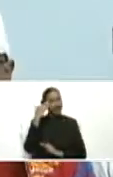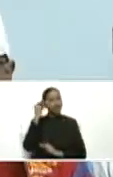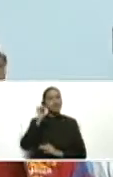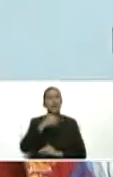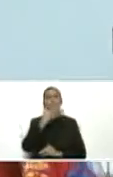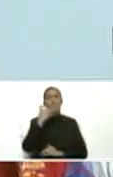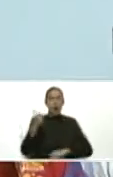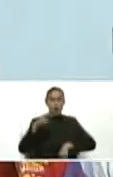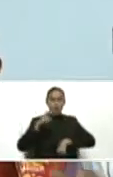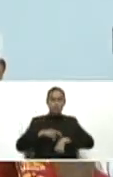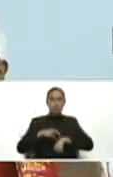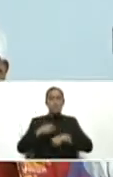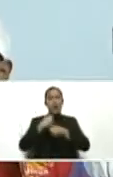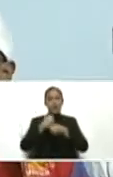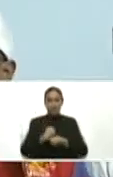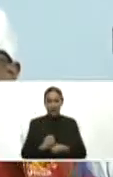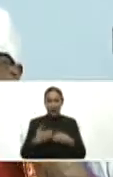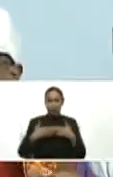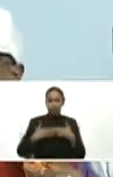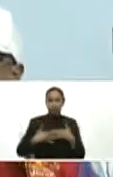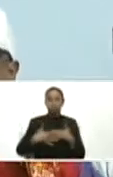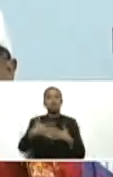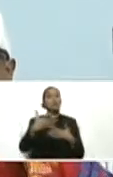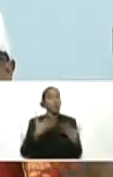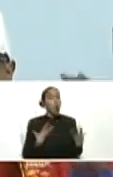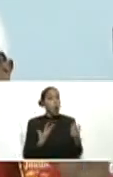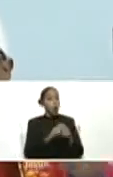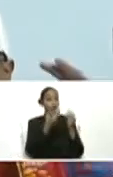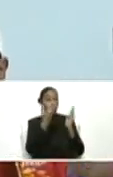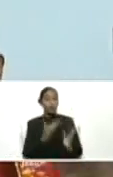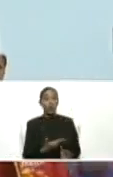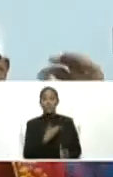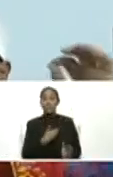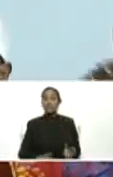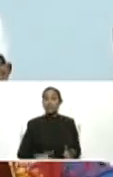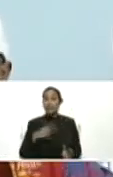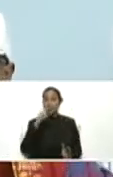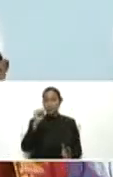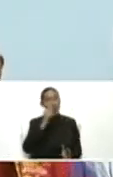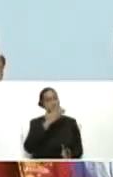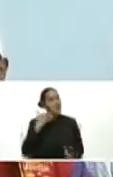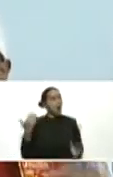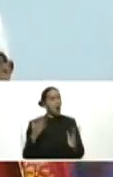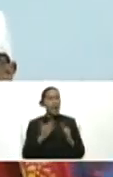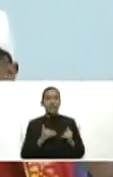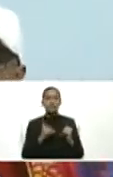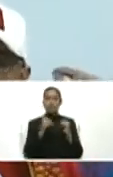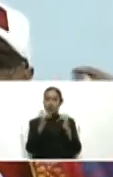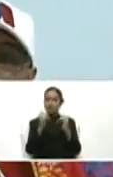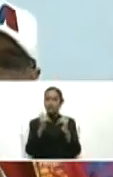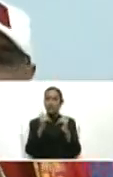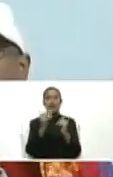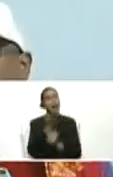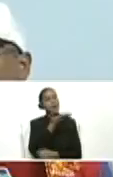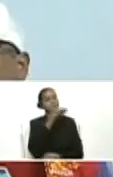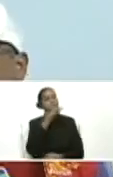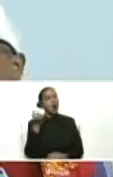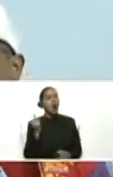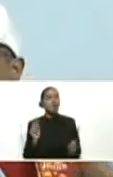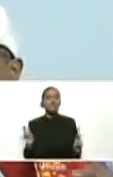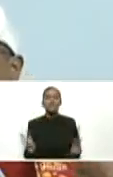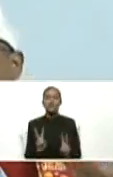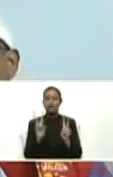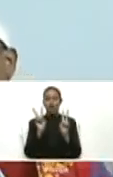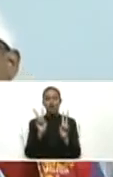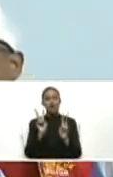Vienen mejores tiempos y estoy seguro que a la mano suya tendremos la mejor esperanza para Venezuela, tendremos las mejores victorias para Venezuela